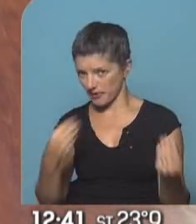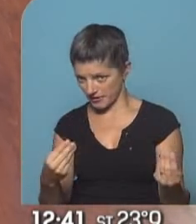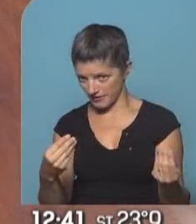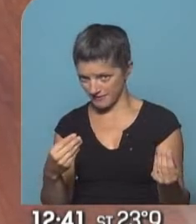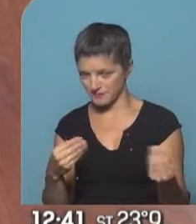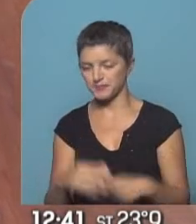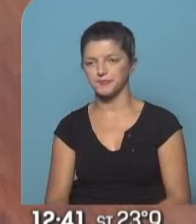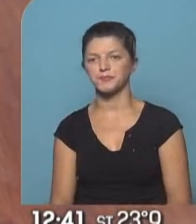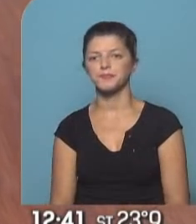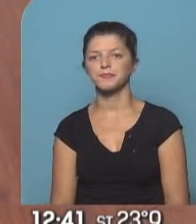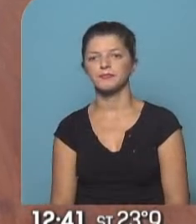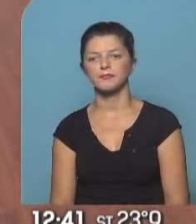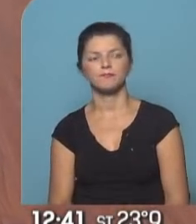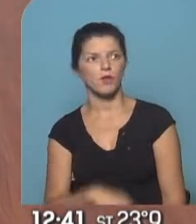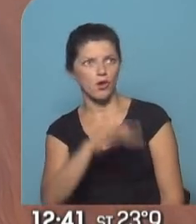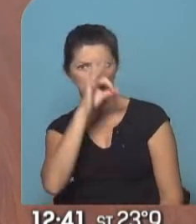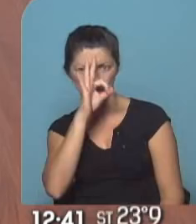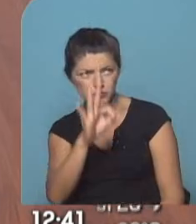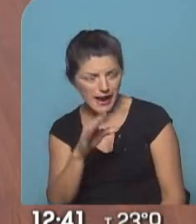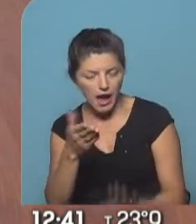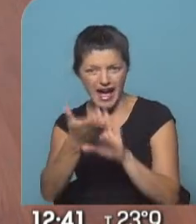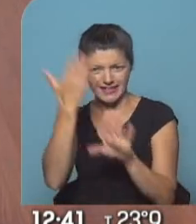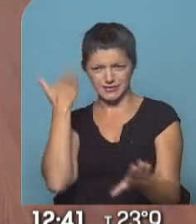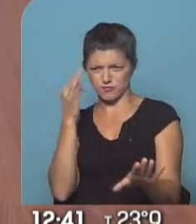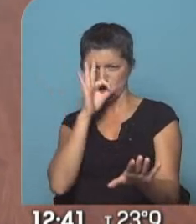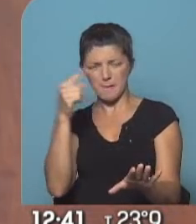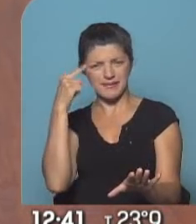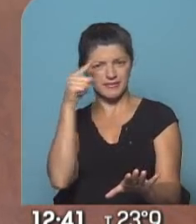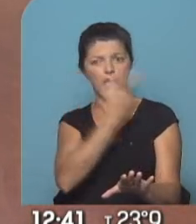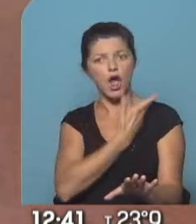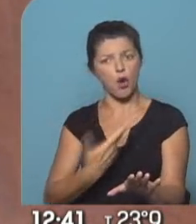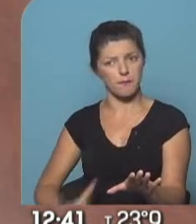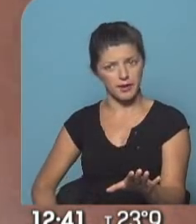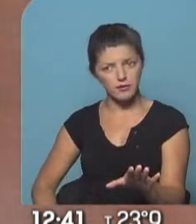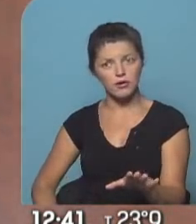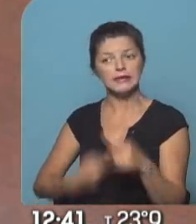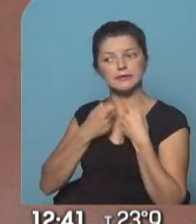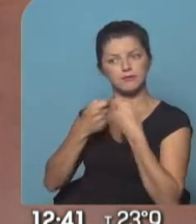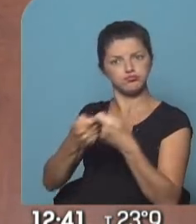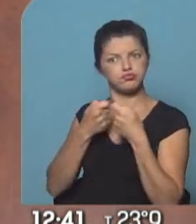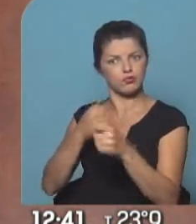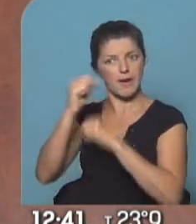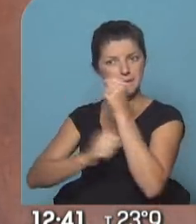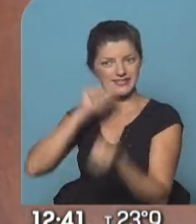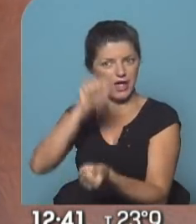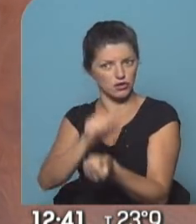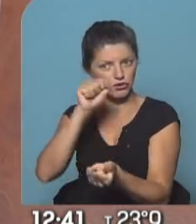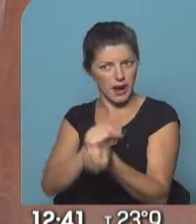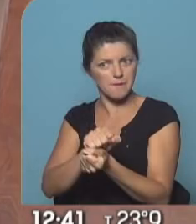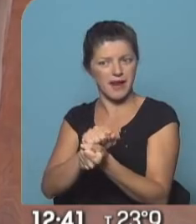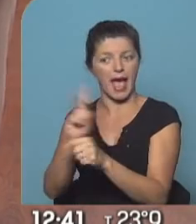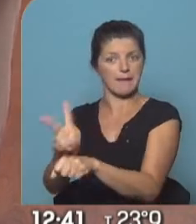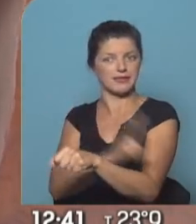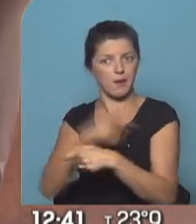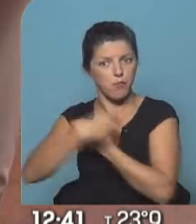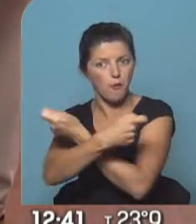se había visto que desde un gobierno, digamos, intimidaran tanto y presionaran tanto a una editorial para que un libro no saliera, porque además, si uno se pone